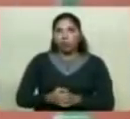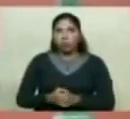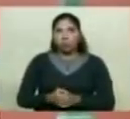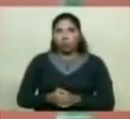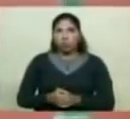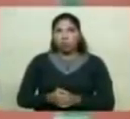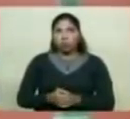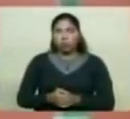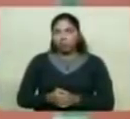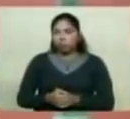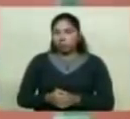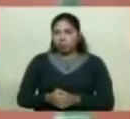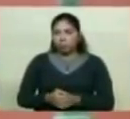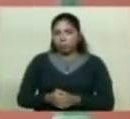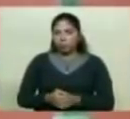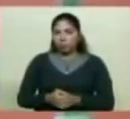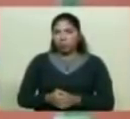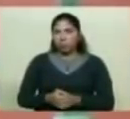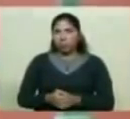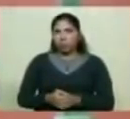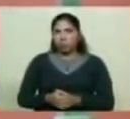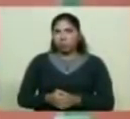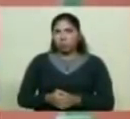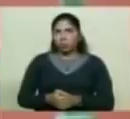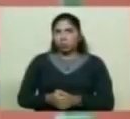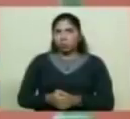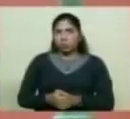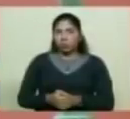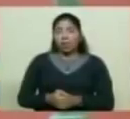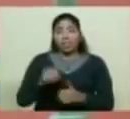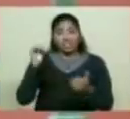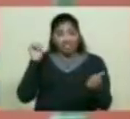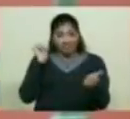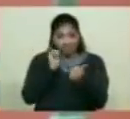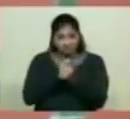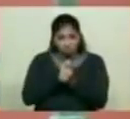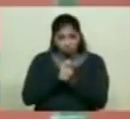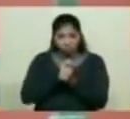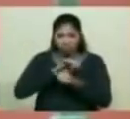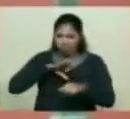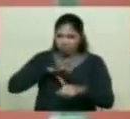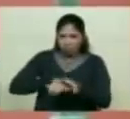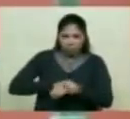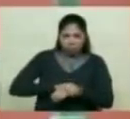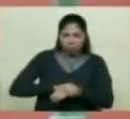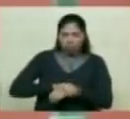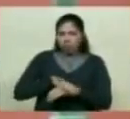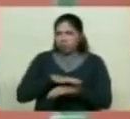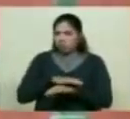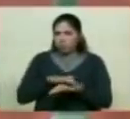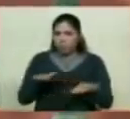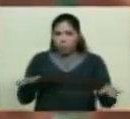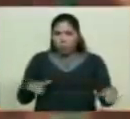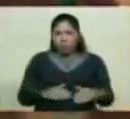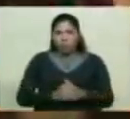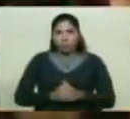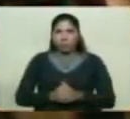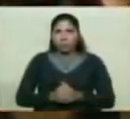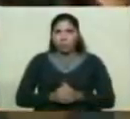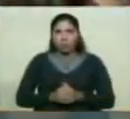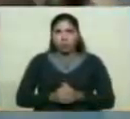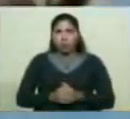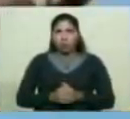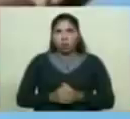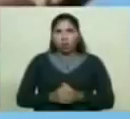dice la atroz e impía esclavitud cubría con su manto la tierra de